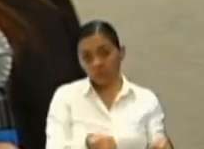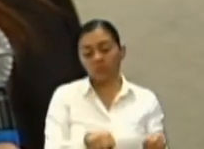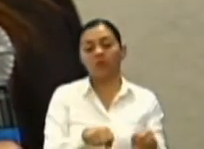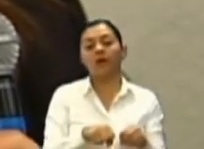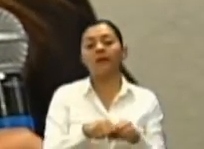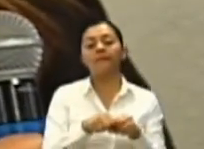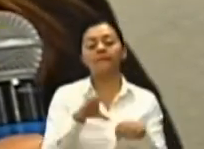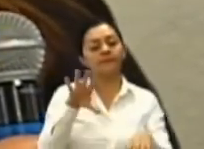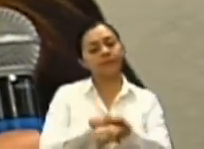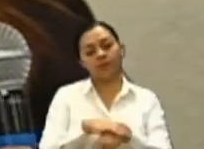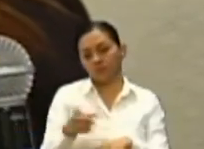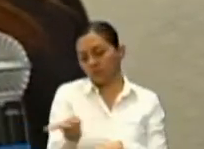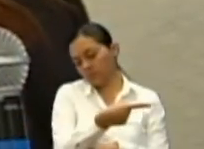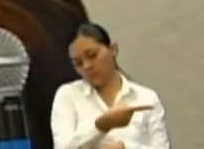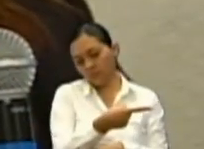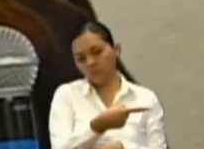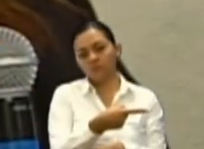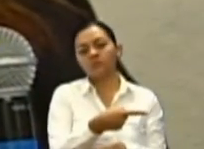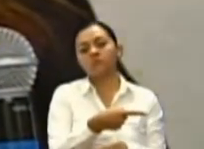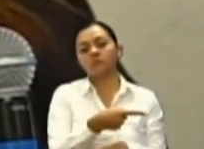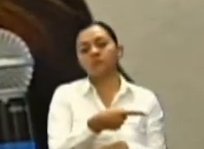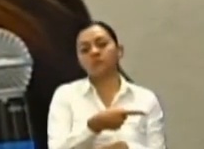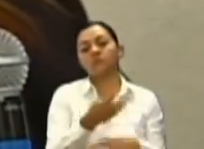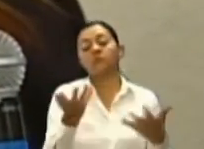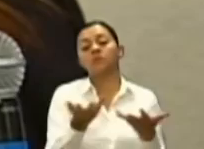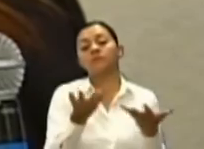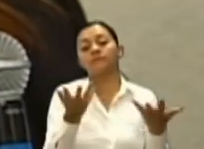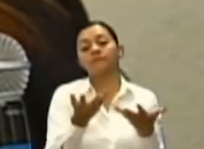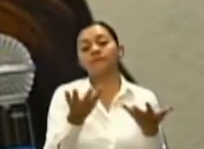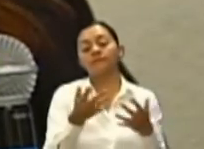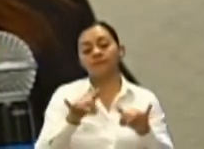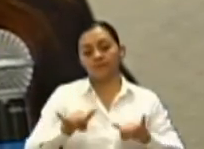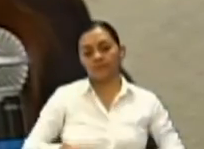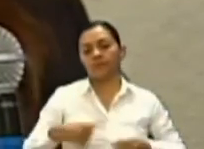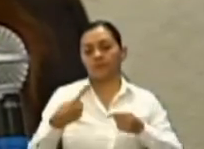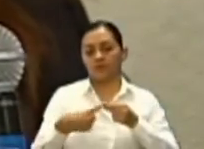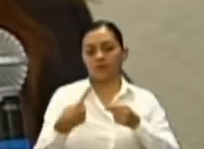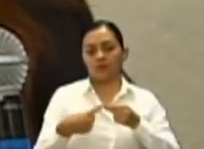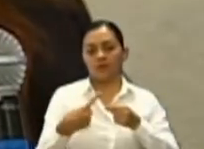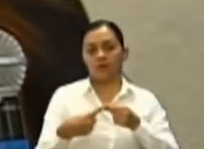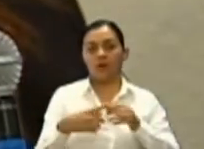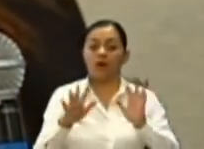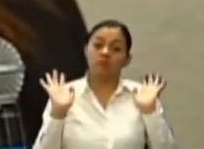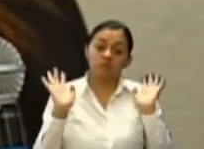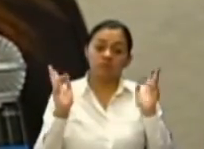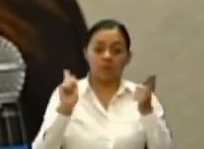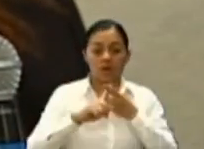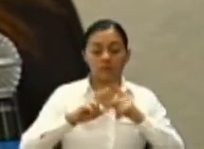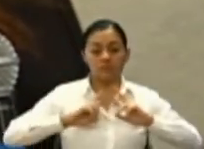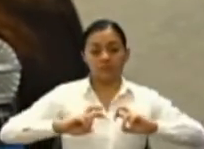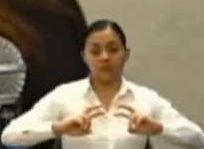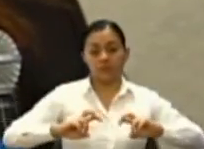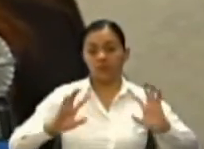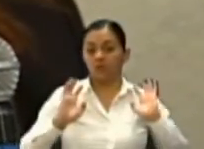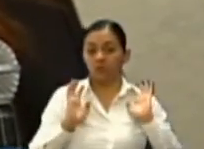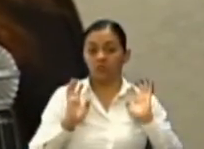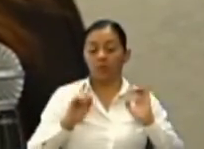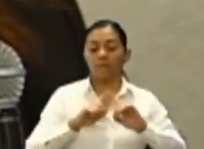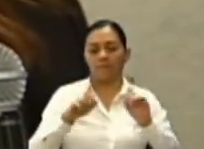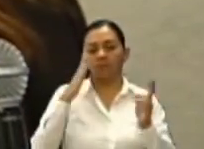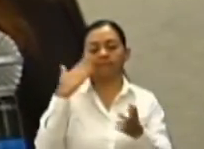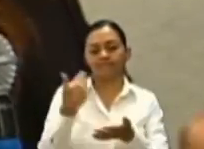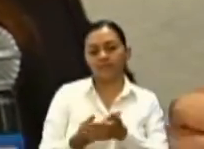prisión preventiva y se encuentran detenidos en el centro de detención provisional a quien quito se hace la investigación de su caso pero hay